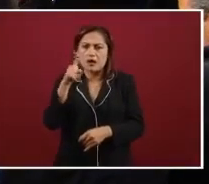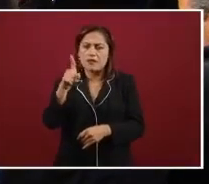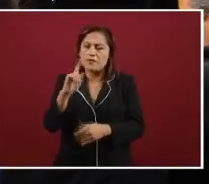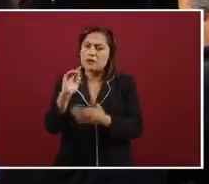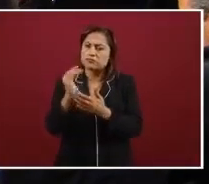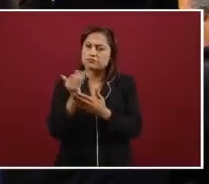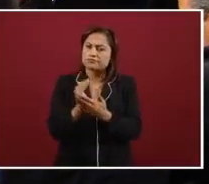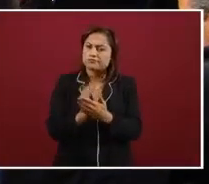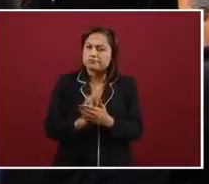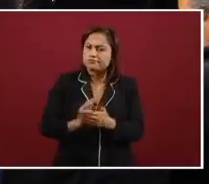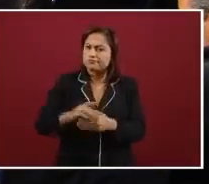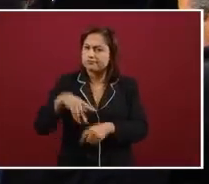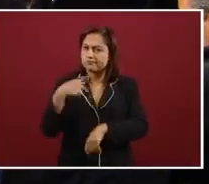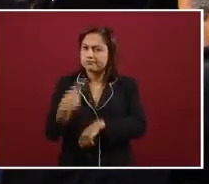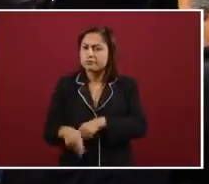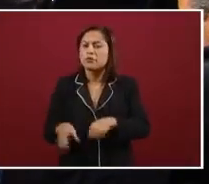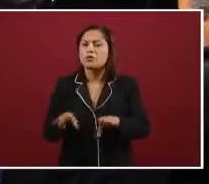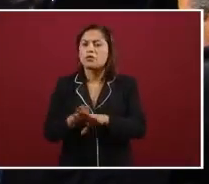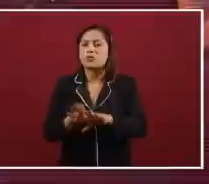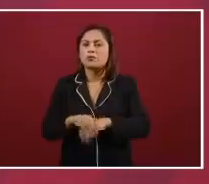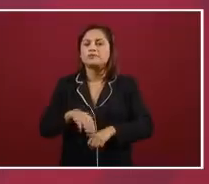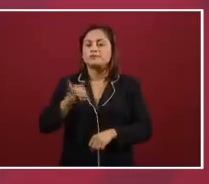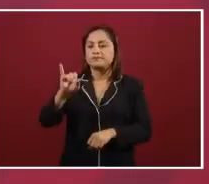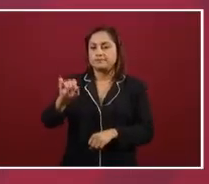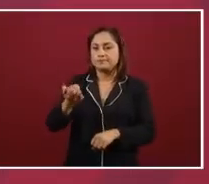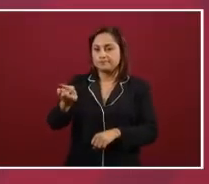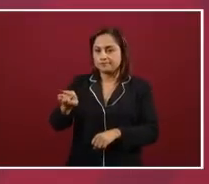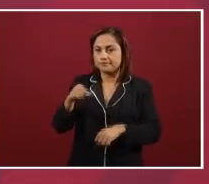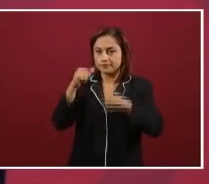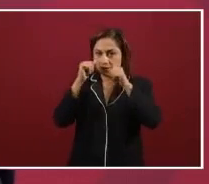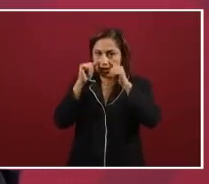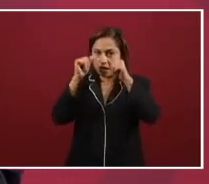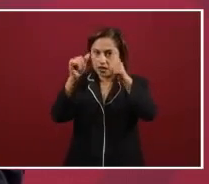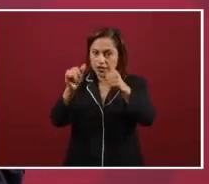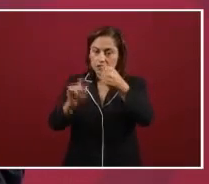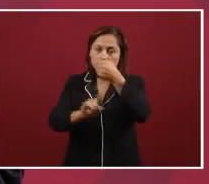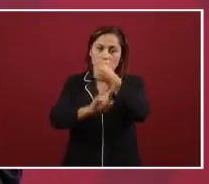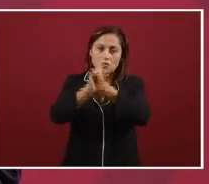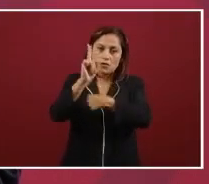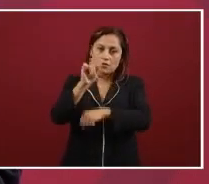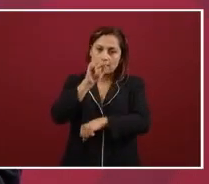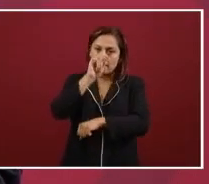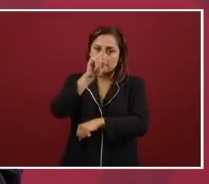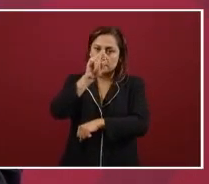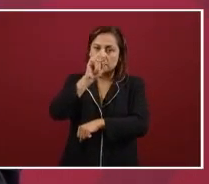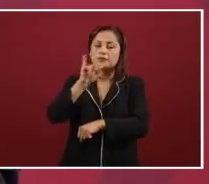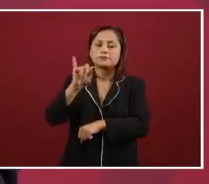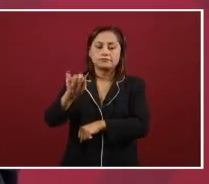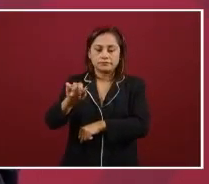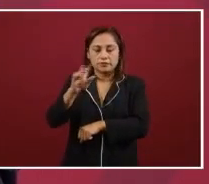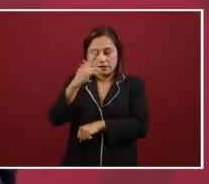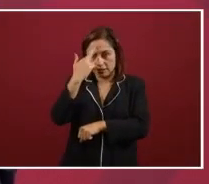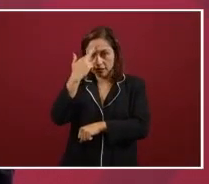Gracias. Sí, estamos atendiendo lo de Jalisco. Sí, se dio este enfrentamiento.